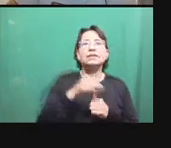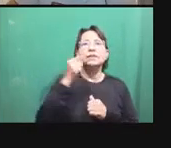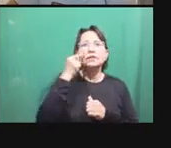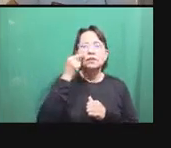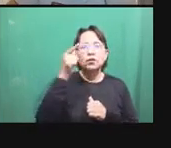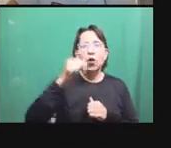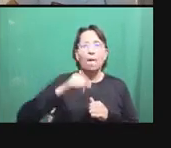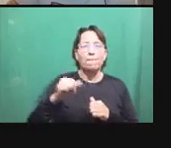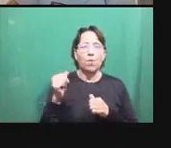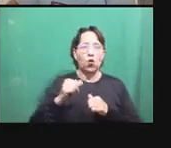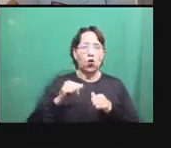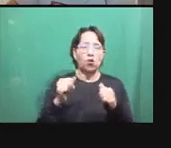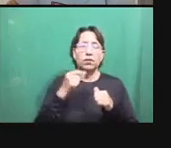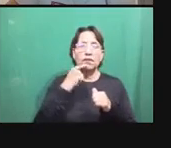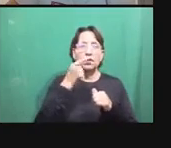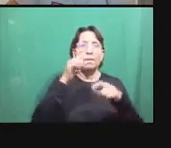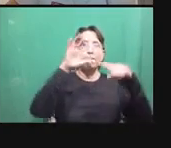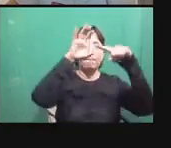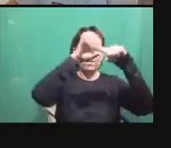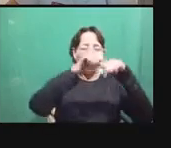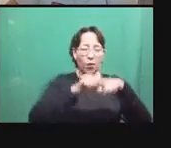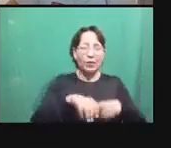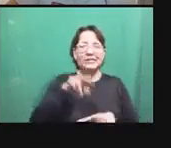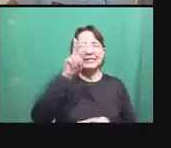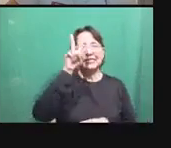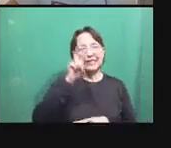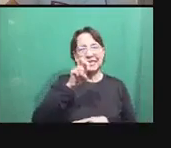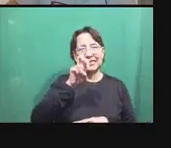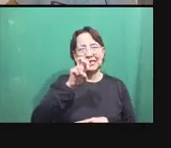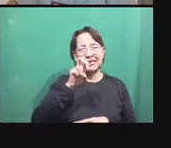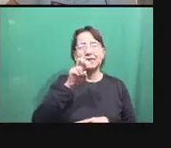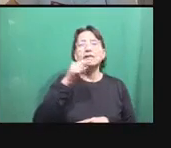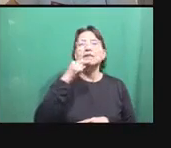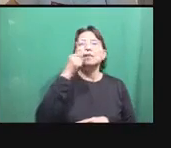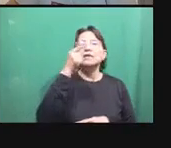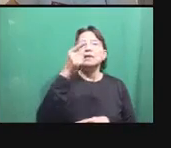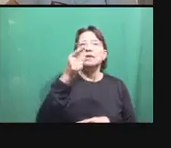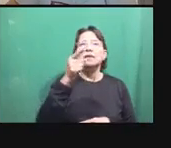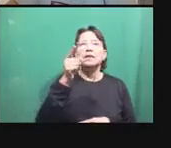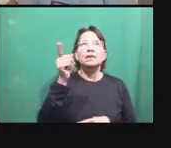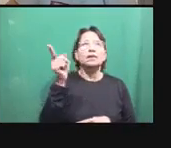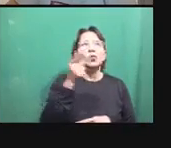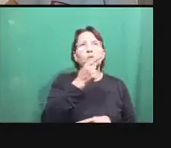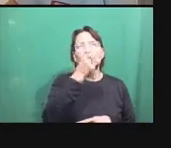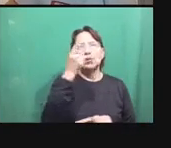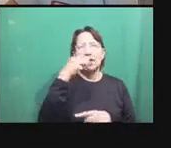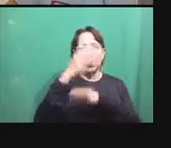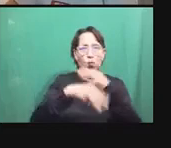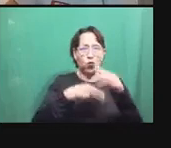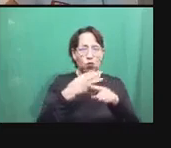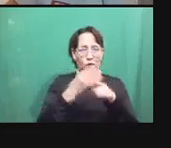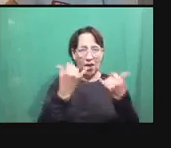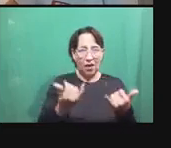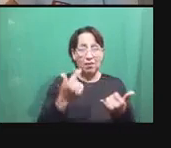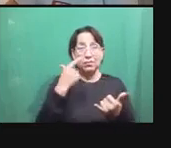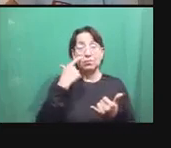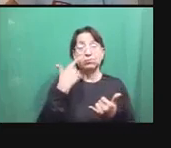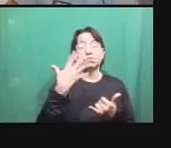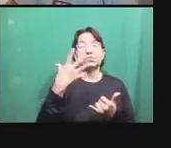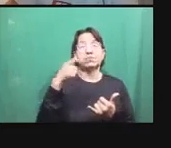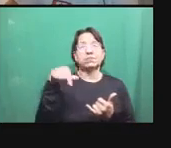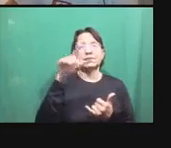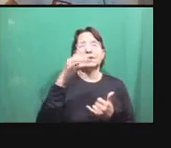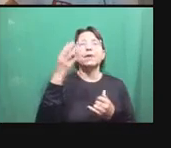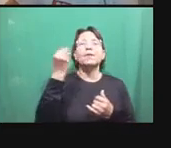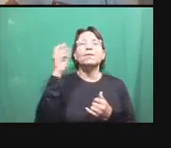Bogotá como número 7 de las top 99 ciudades de graffiti en el mundo. Y hoy el graffiti es la atracción número uno para los